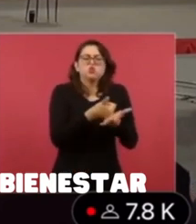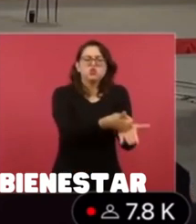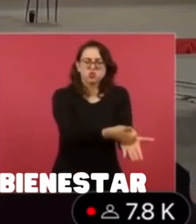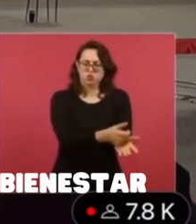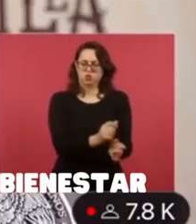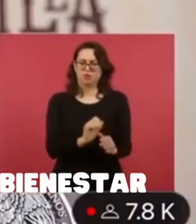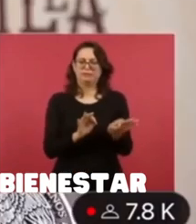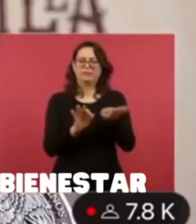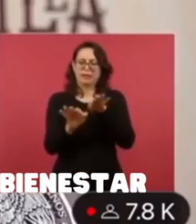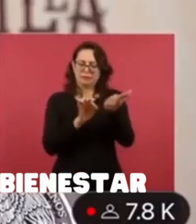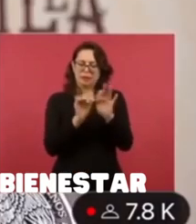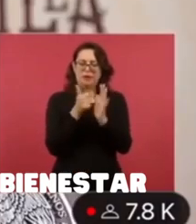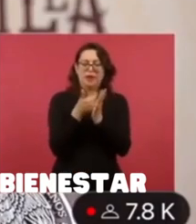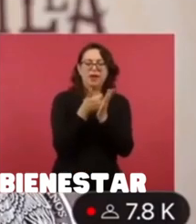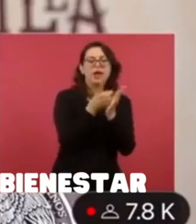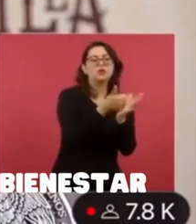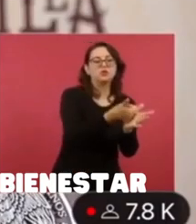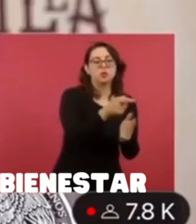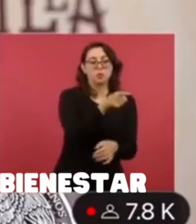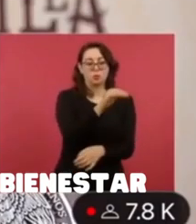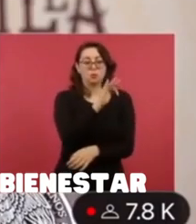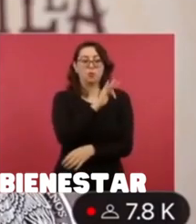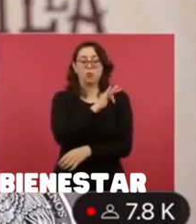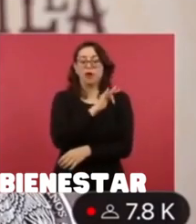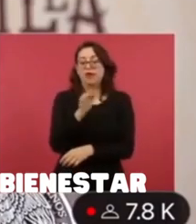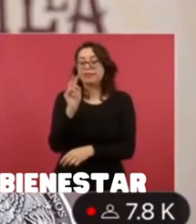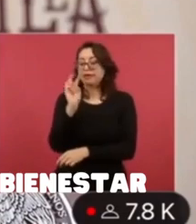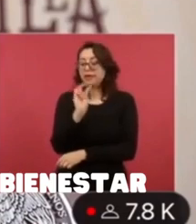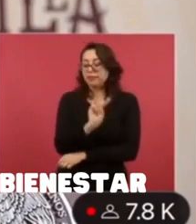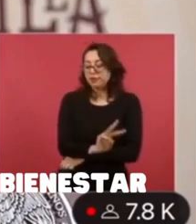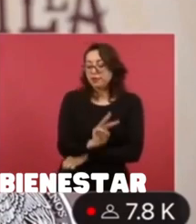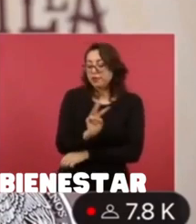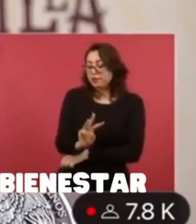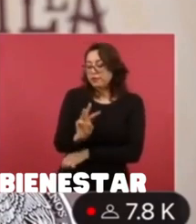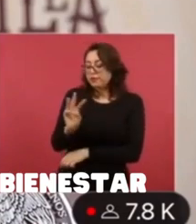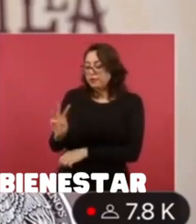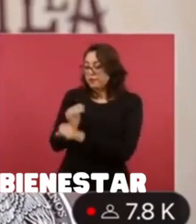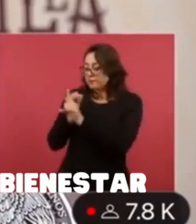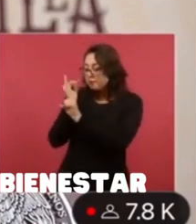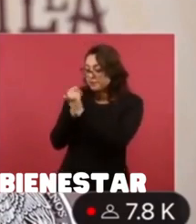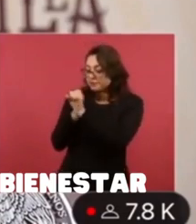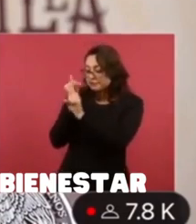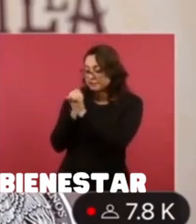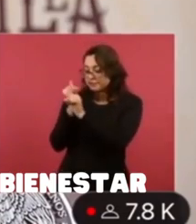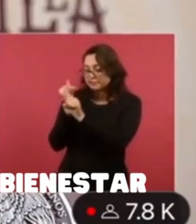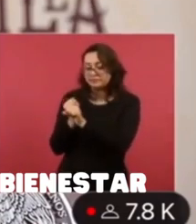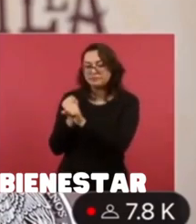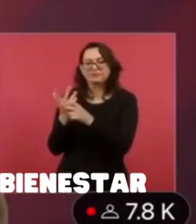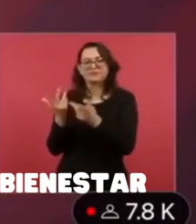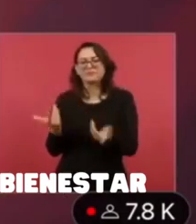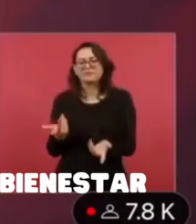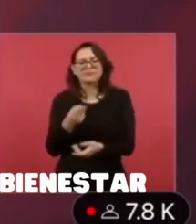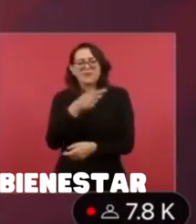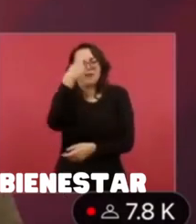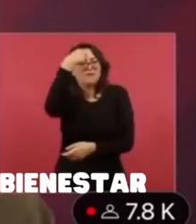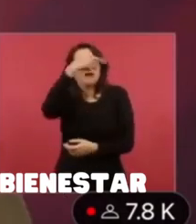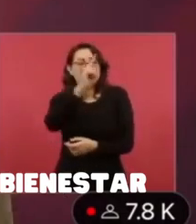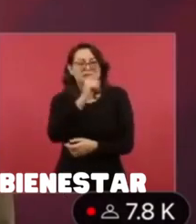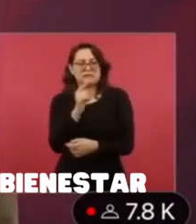del Gobierno de México para desmentir lo dicho por el Diario de Circulación Nacional. Nada más tenían que teclear